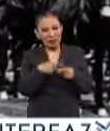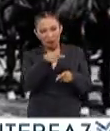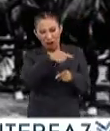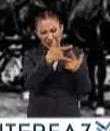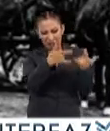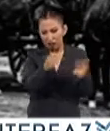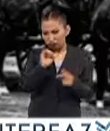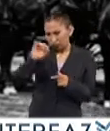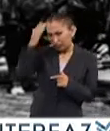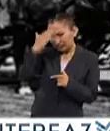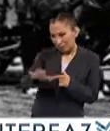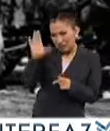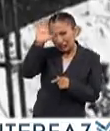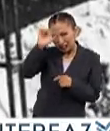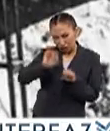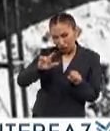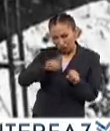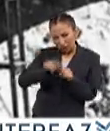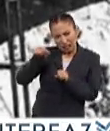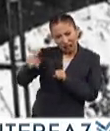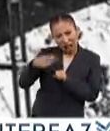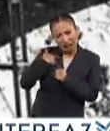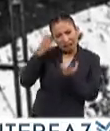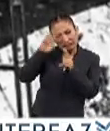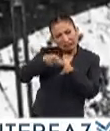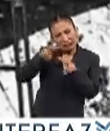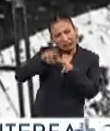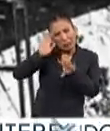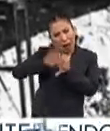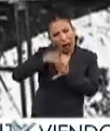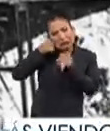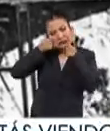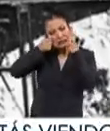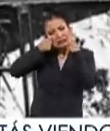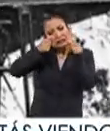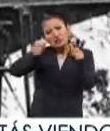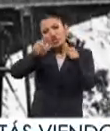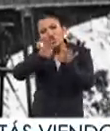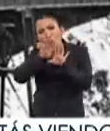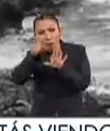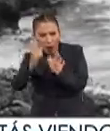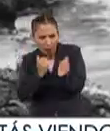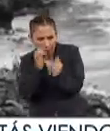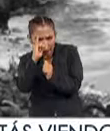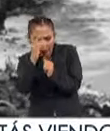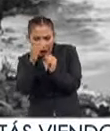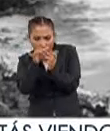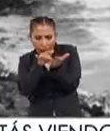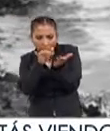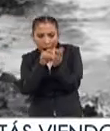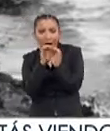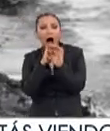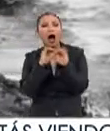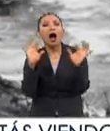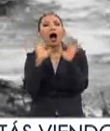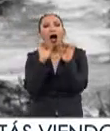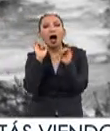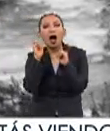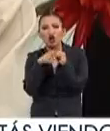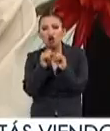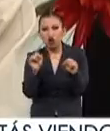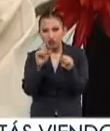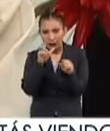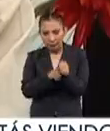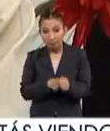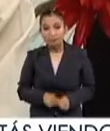historiadores y los especialistas en ciencias sociales reflexionen de manera más atenta sobre cómo aprovechar las imágenes para explicar algún fenómeno